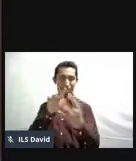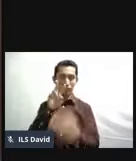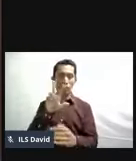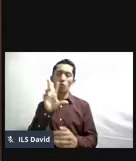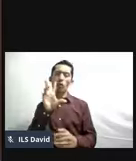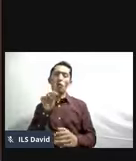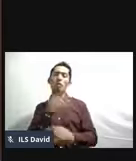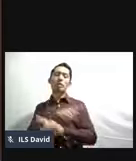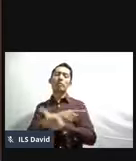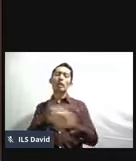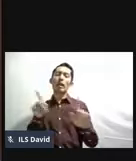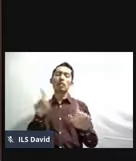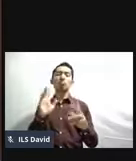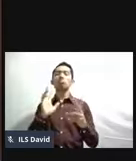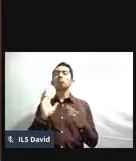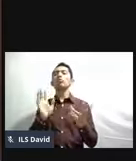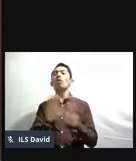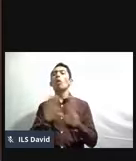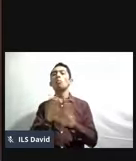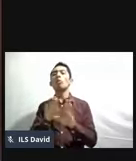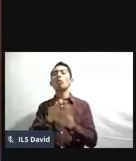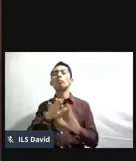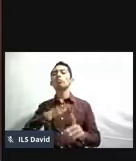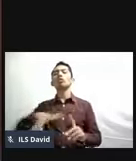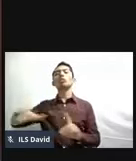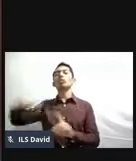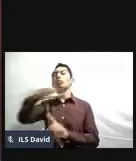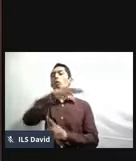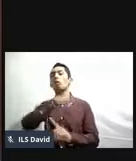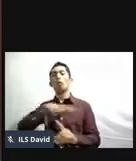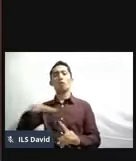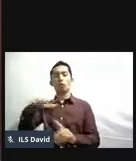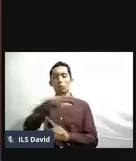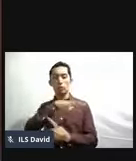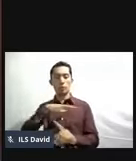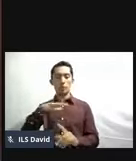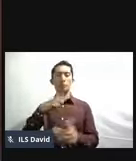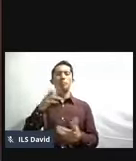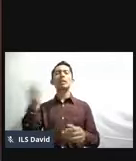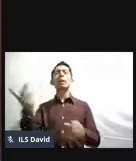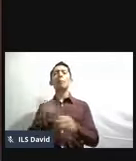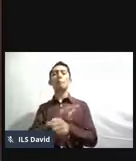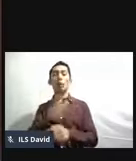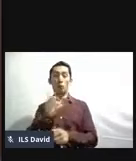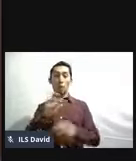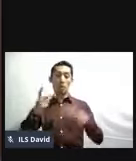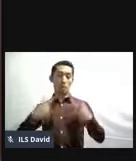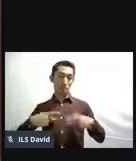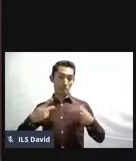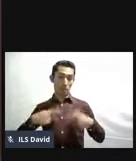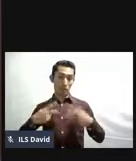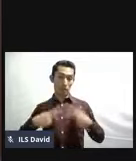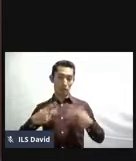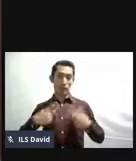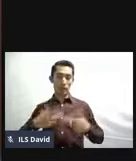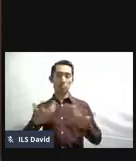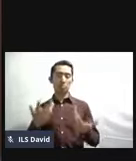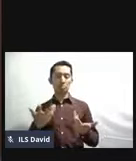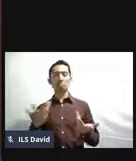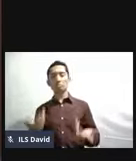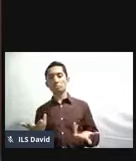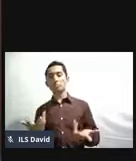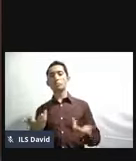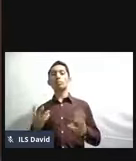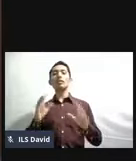sociológico, es decir, en un sentido genérico. ¿Qué sucede cuando a la gente, por ejemplo, le piden o nos